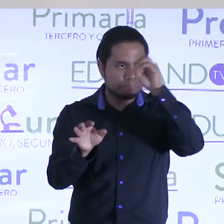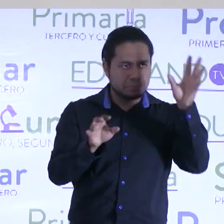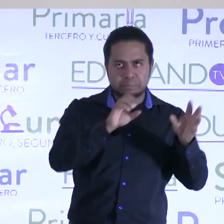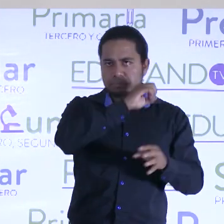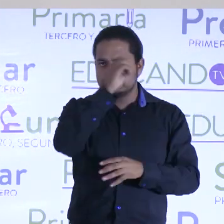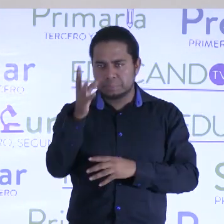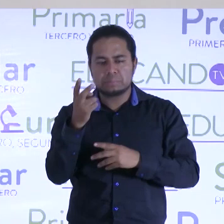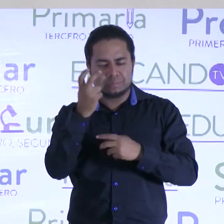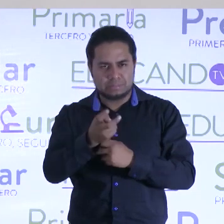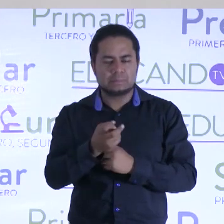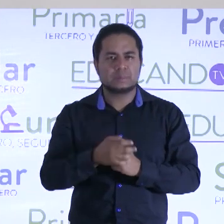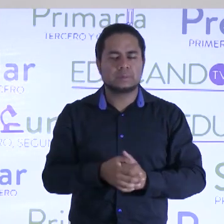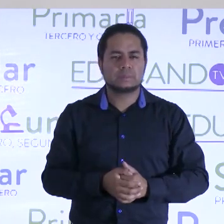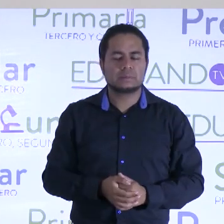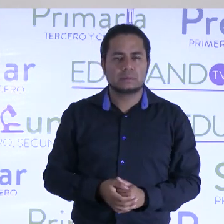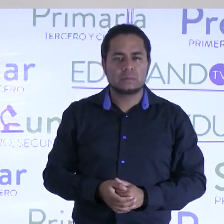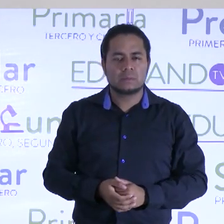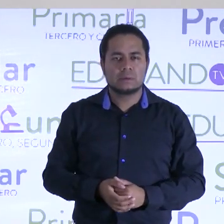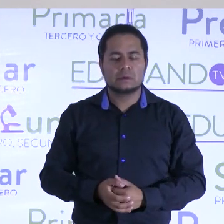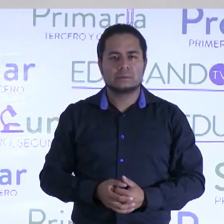mensaje.